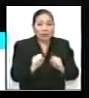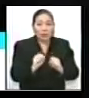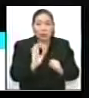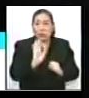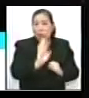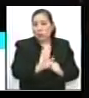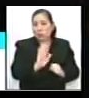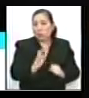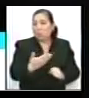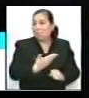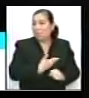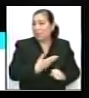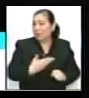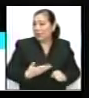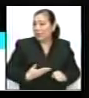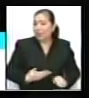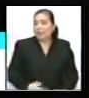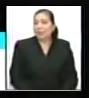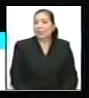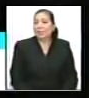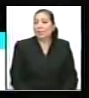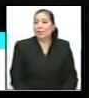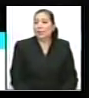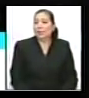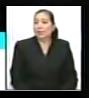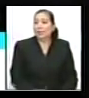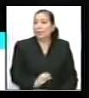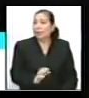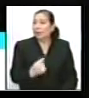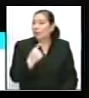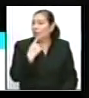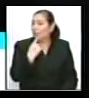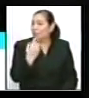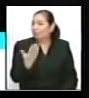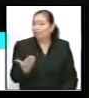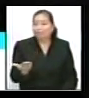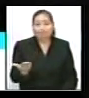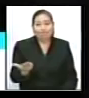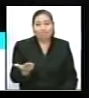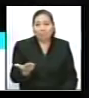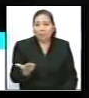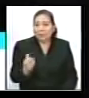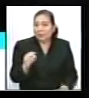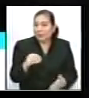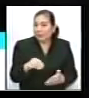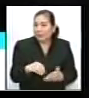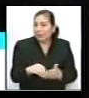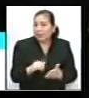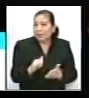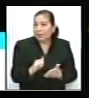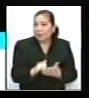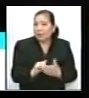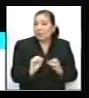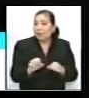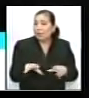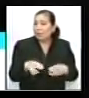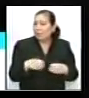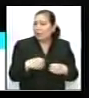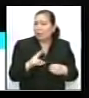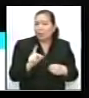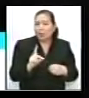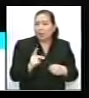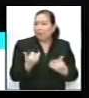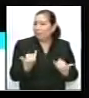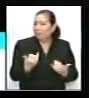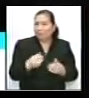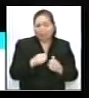su presidencia, si no calificara, no estaría proponiendo que se admita, no que se acepte